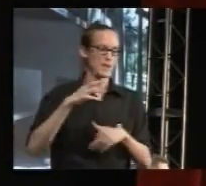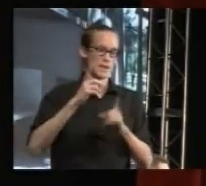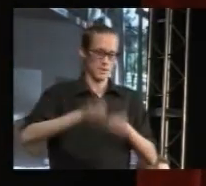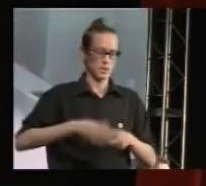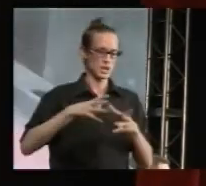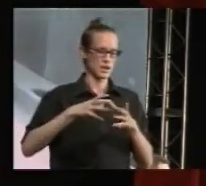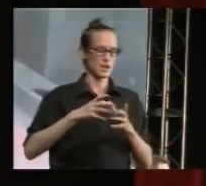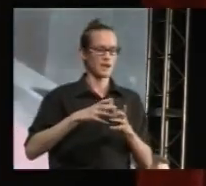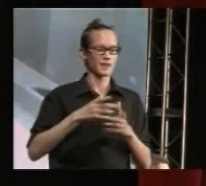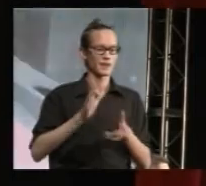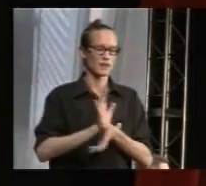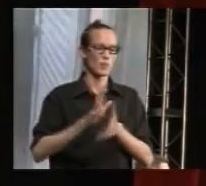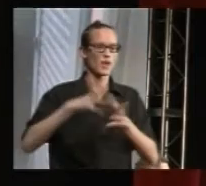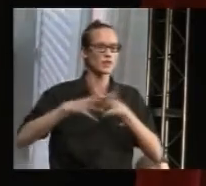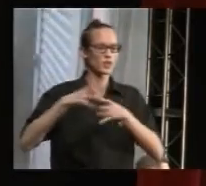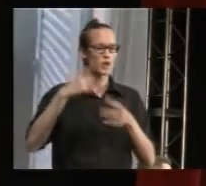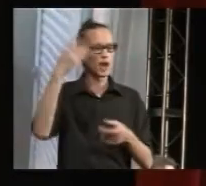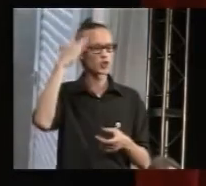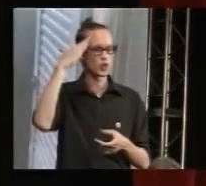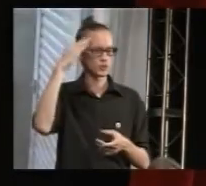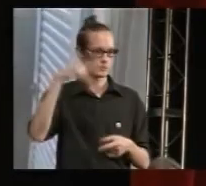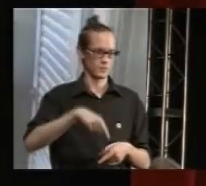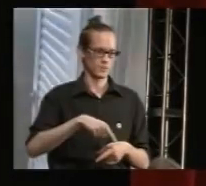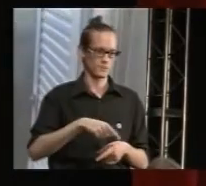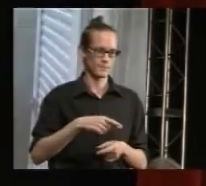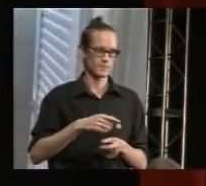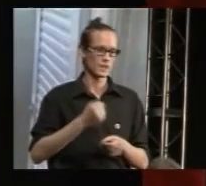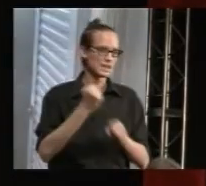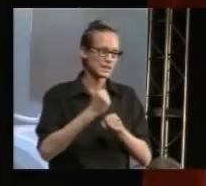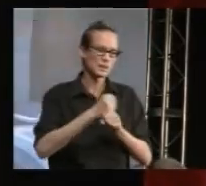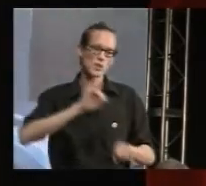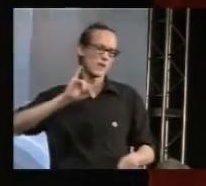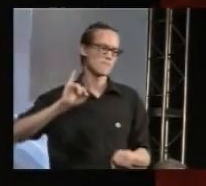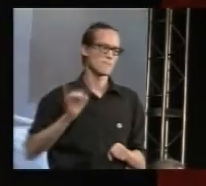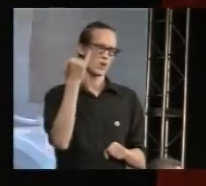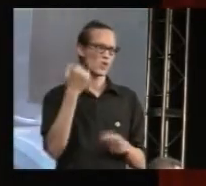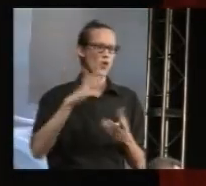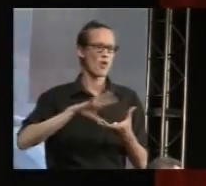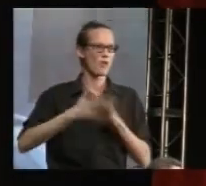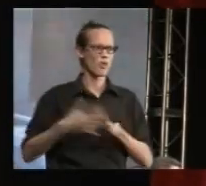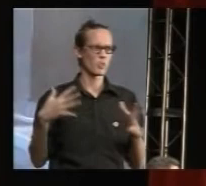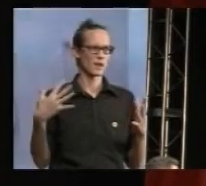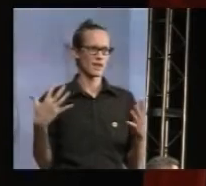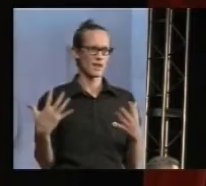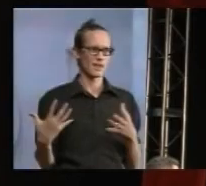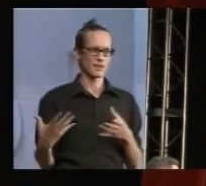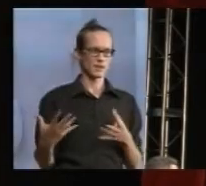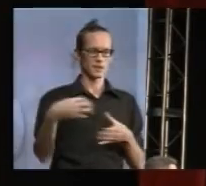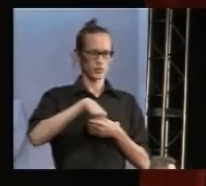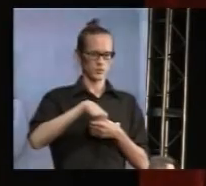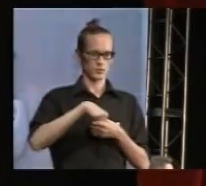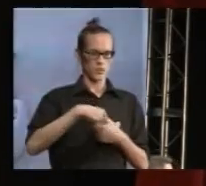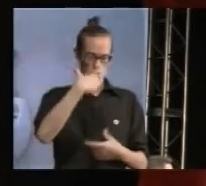conocimiento. El empleo es la mejor acción inclusiva. Un hombre con empleo no necesita pedir